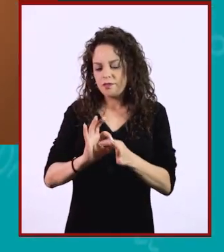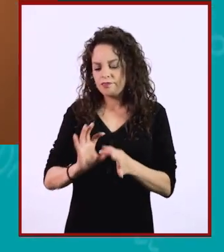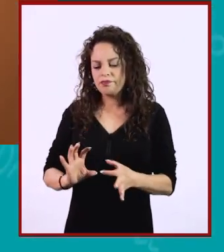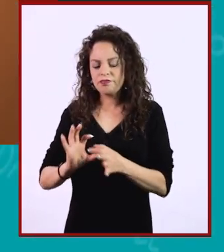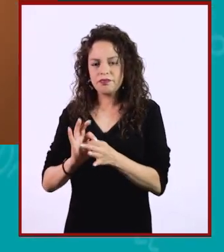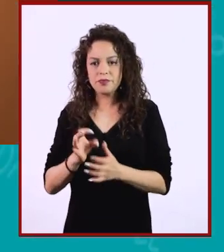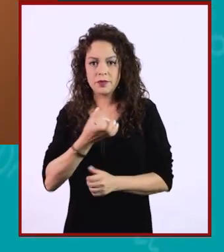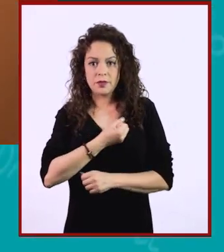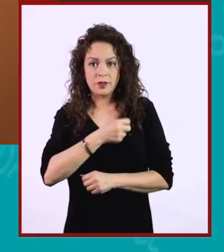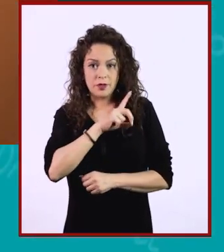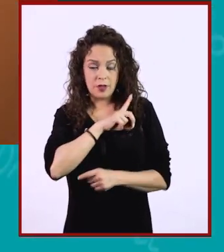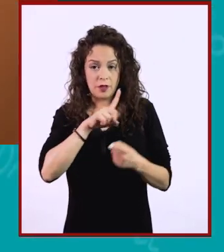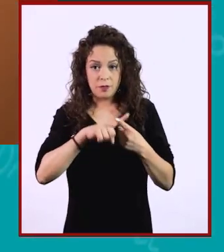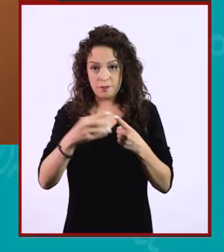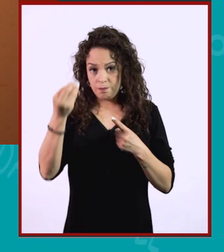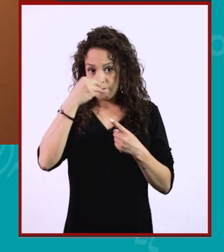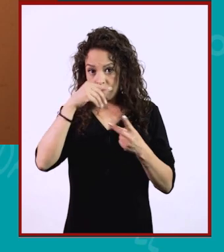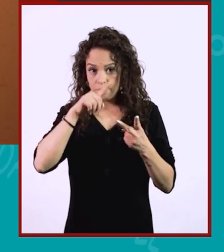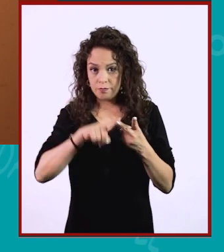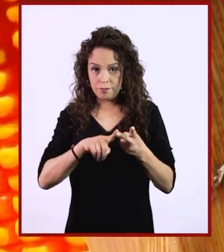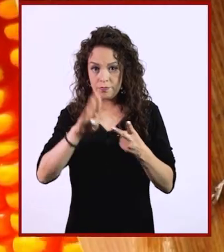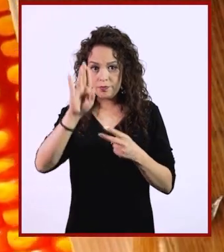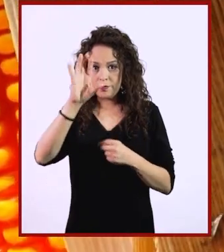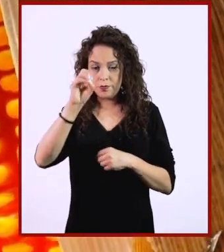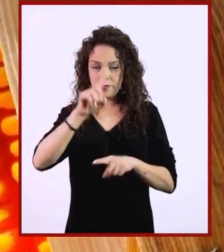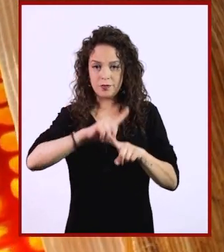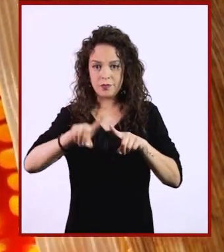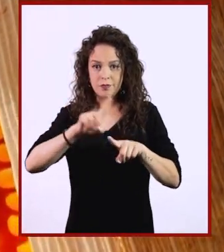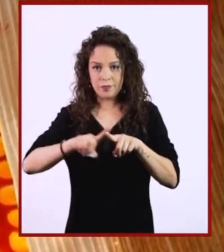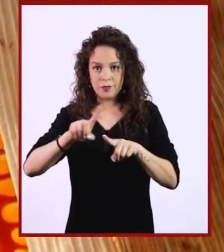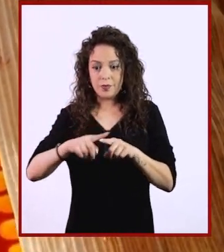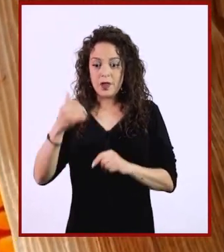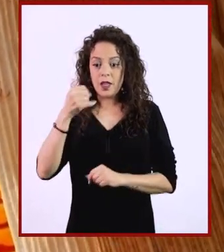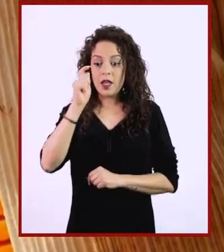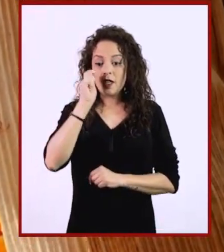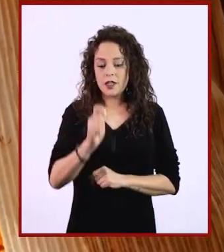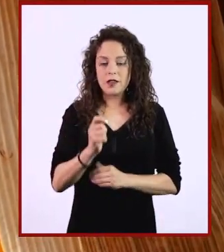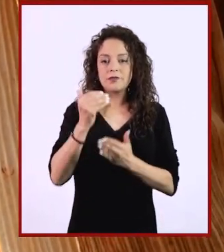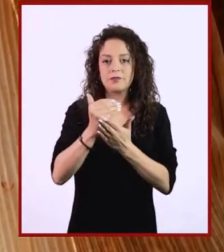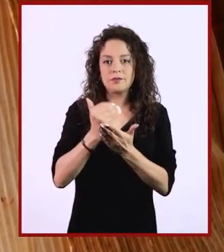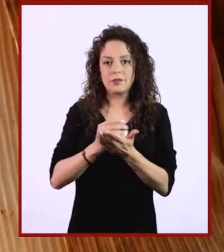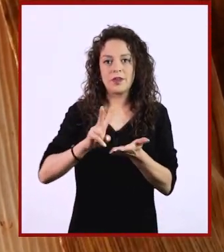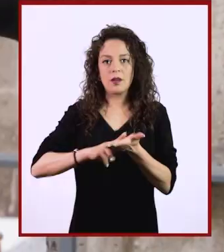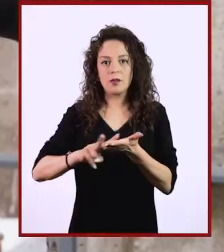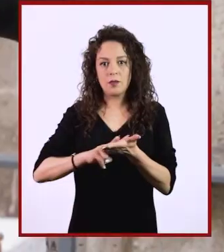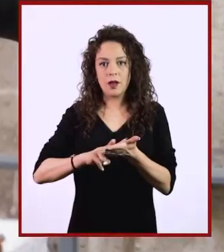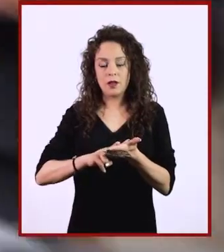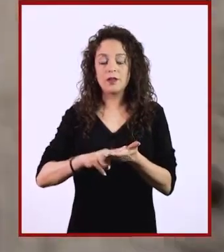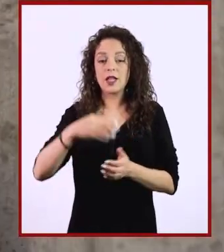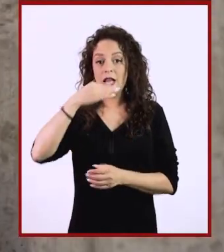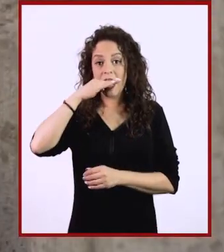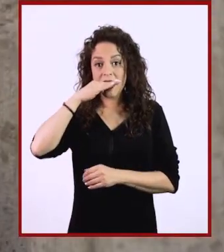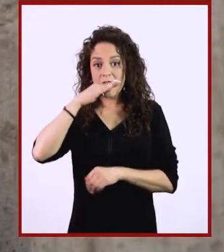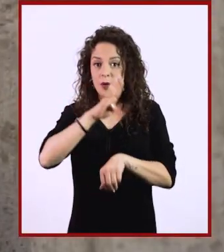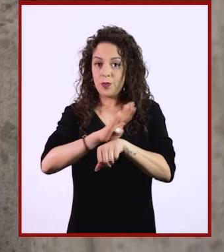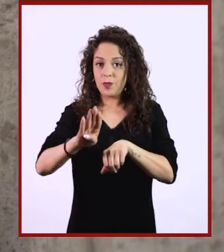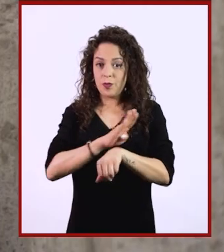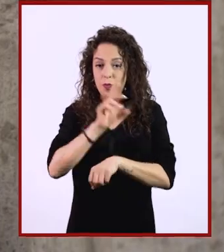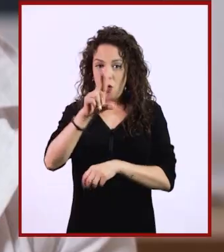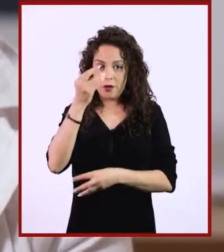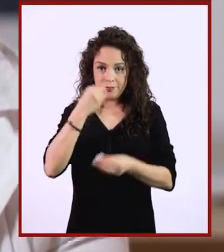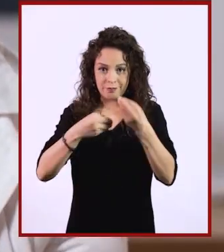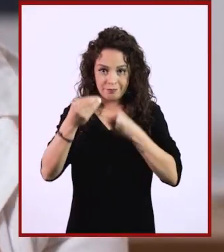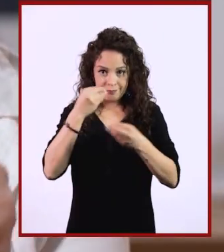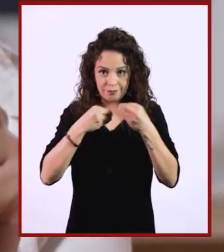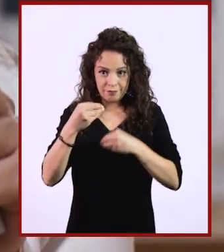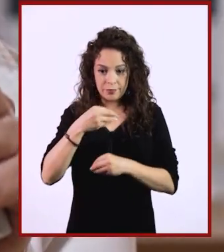salud, los alimentos y la biodiversidad. Además, Agenda Verde, los beneficios del maíz en la alimentación. Aprenderemos medidas